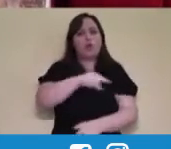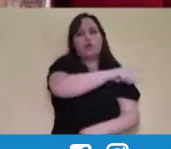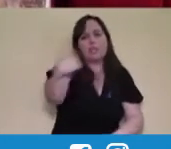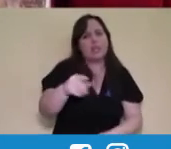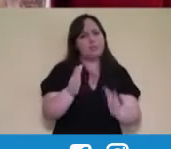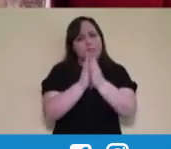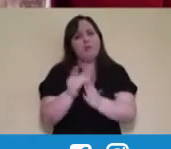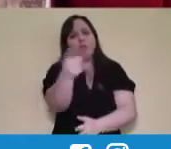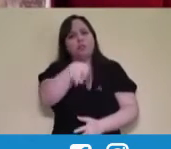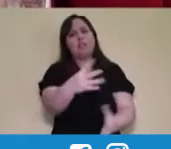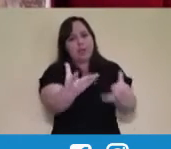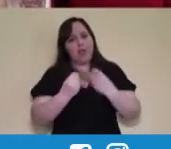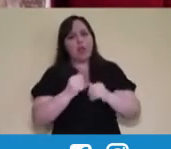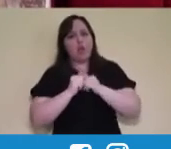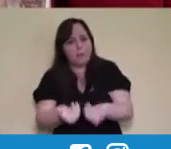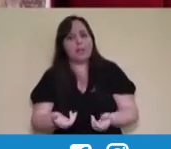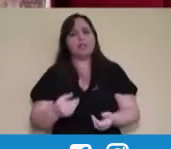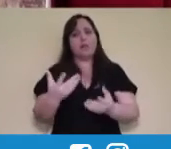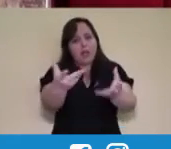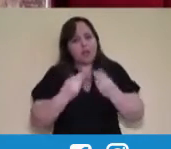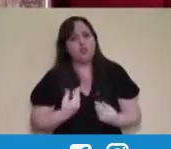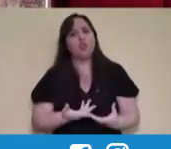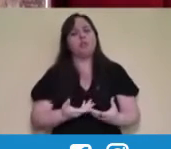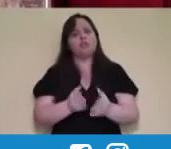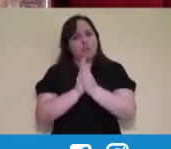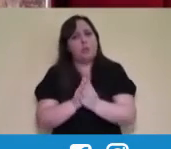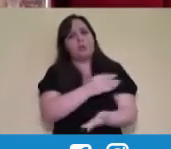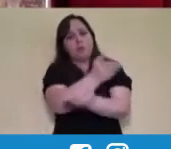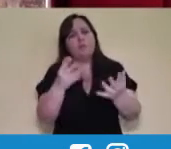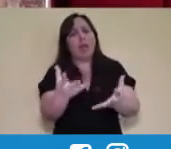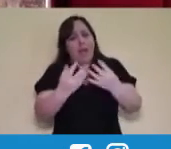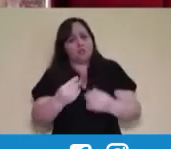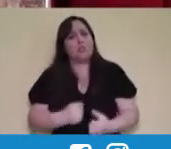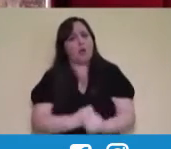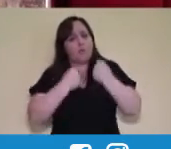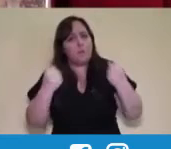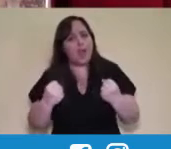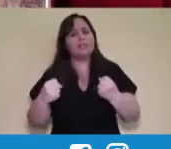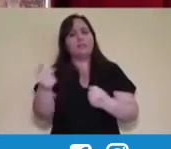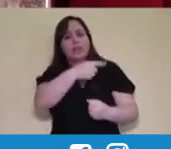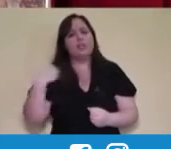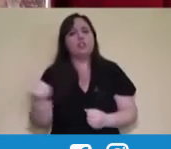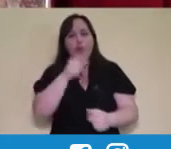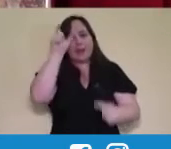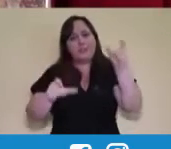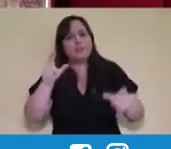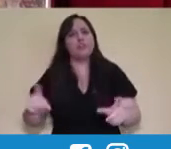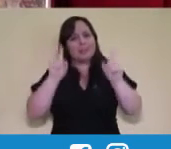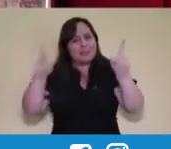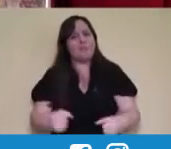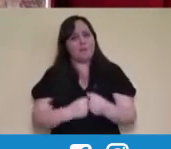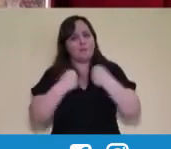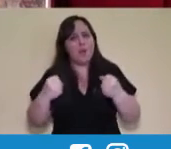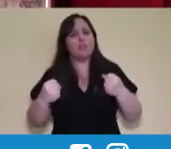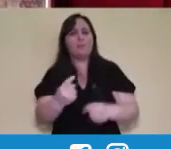pido que me acompañen, les pido que me ayuden, les pido que me fortalezcan a todos y cada uno de los salteños